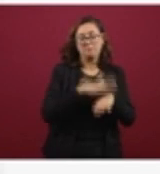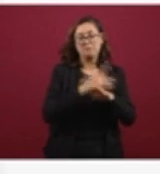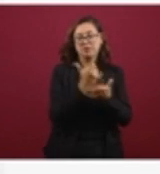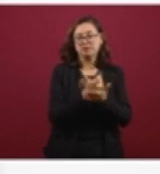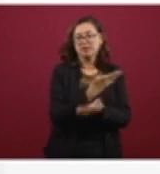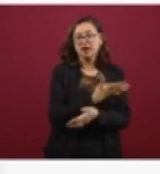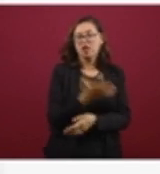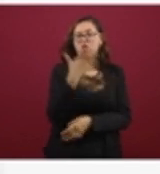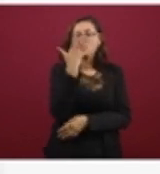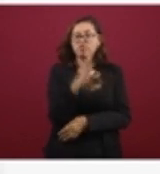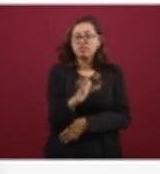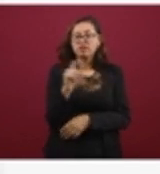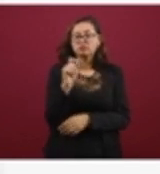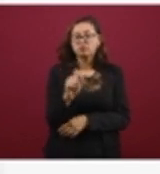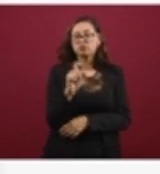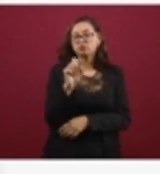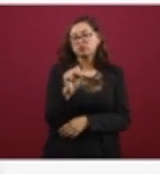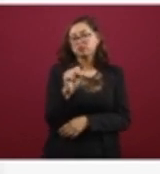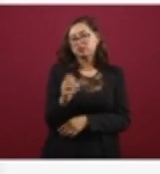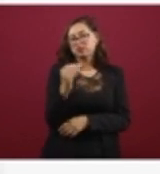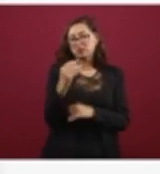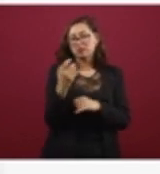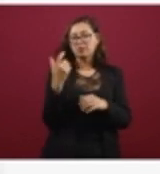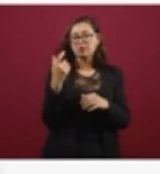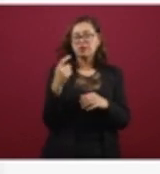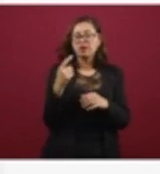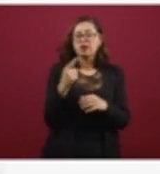Baja California, gas Menjuc, a